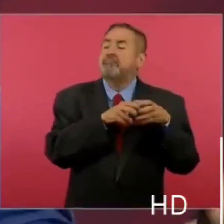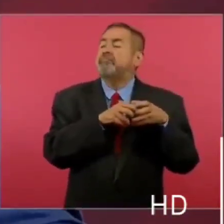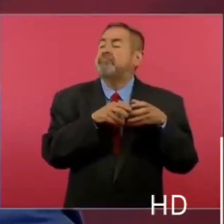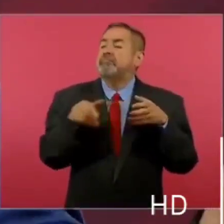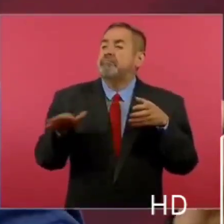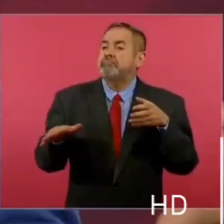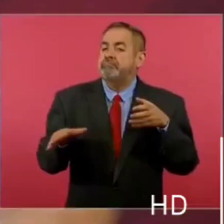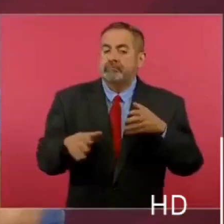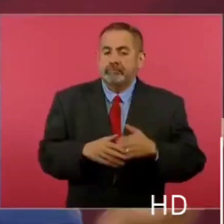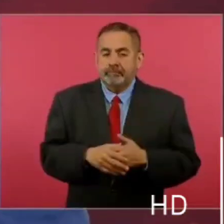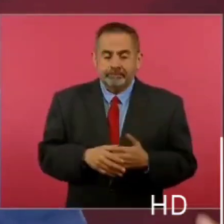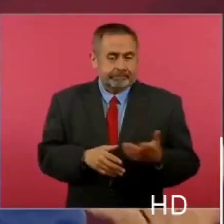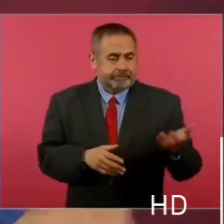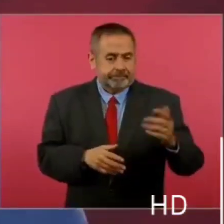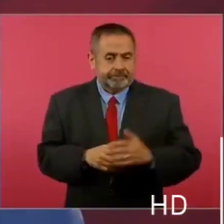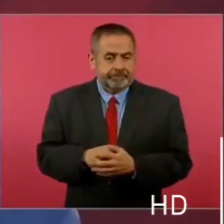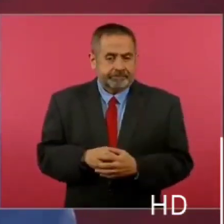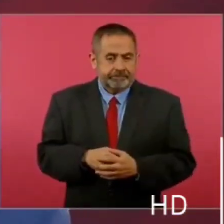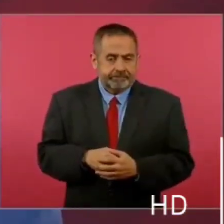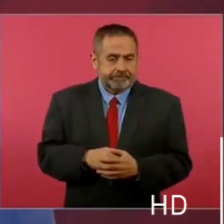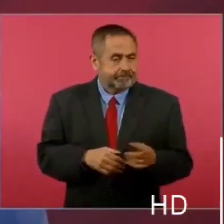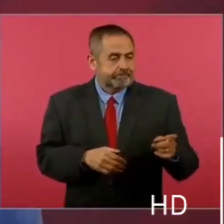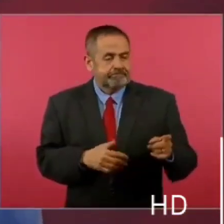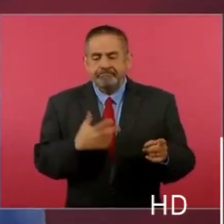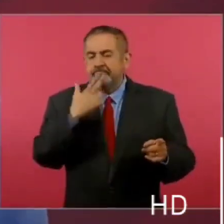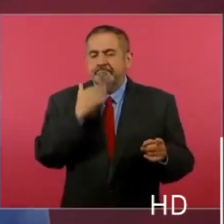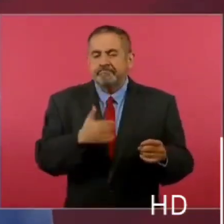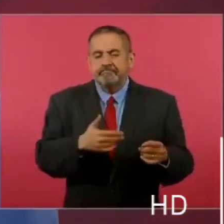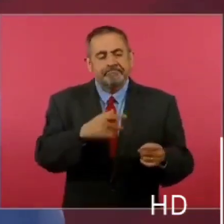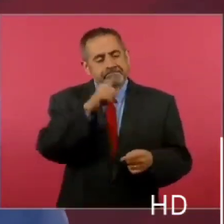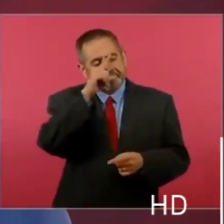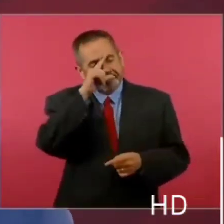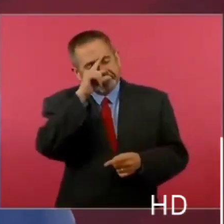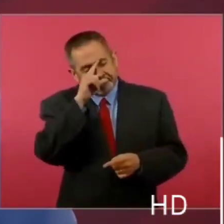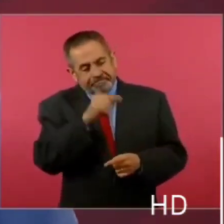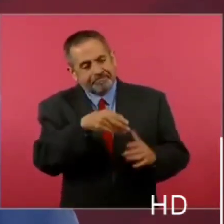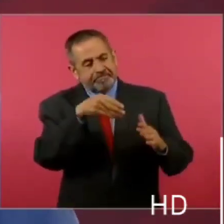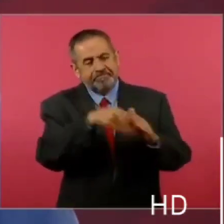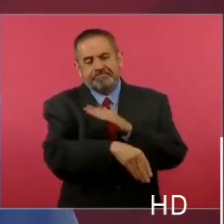No les falló, digo, no les funcionó, les falló.